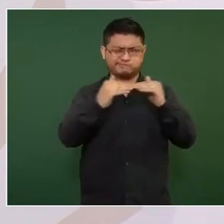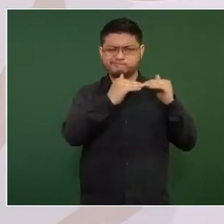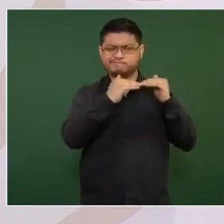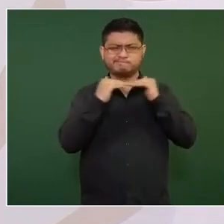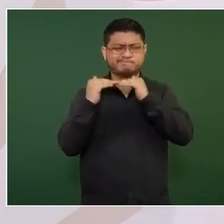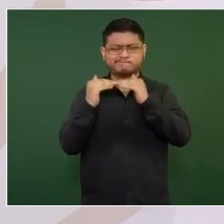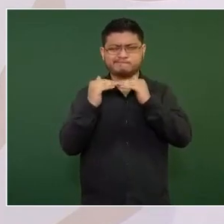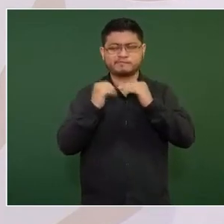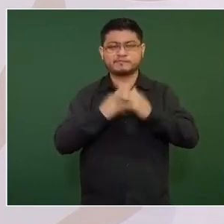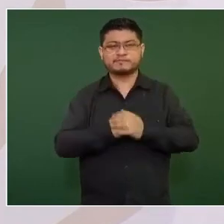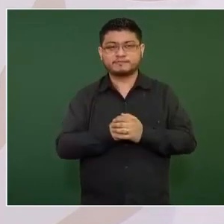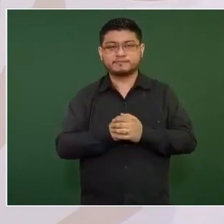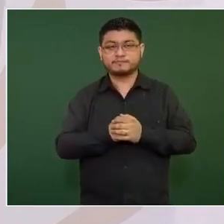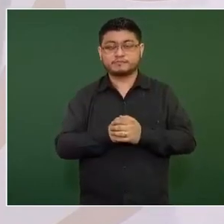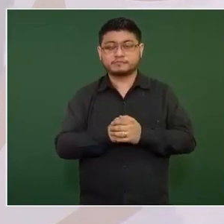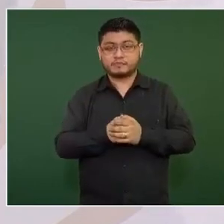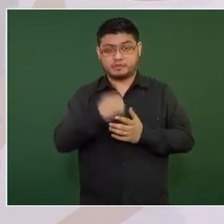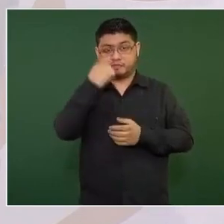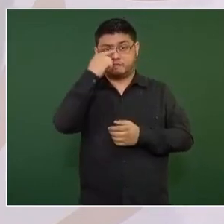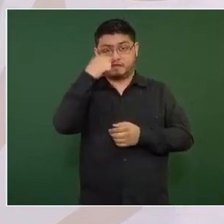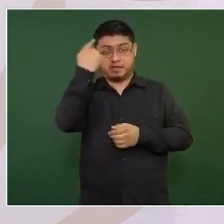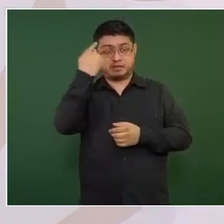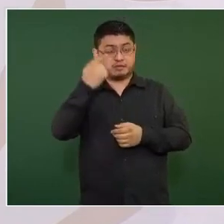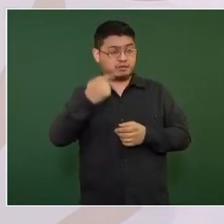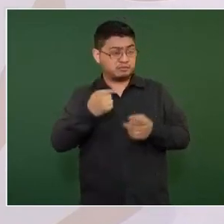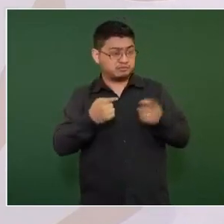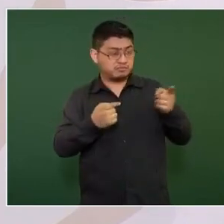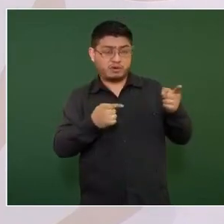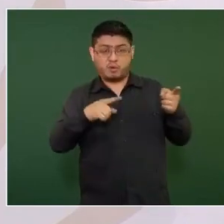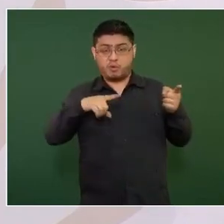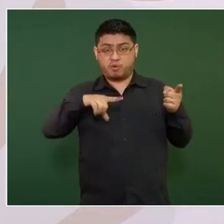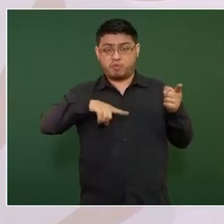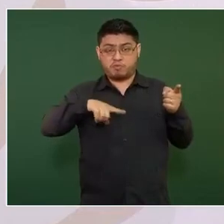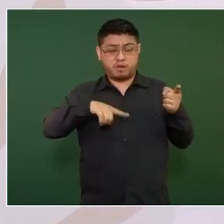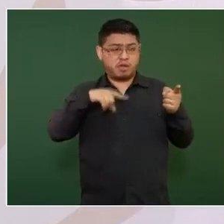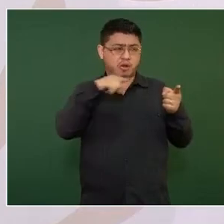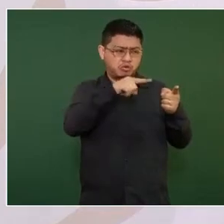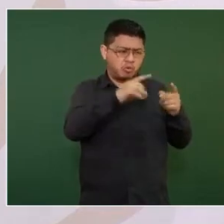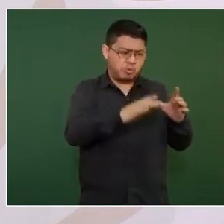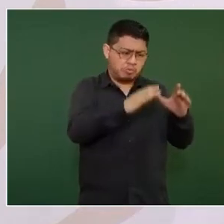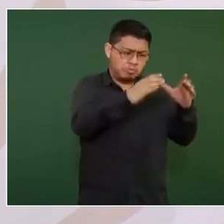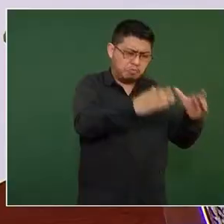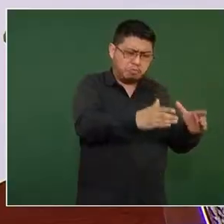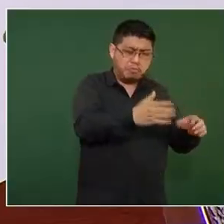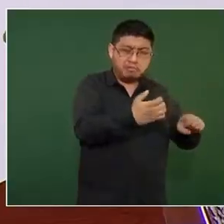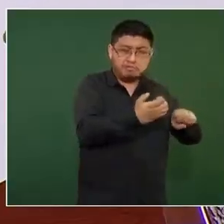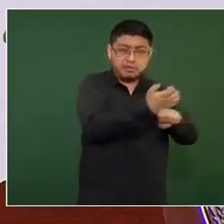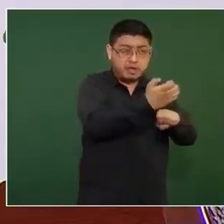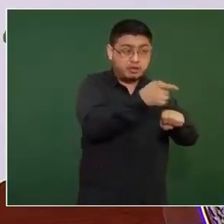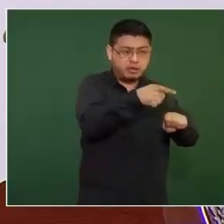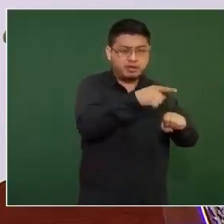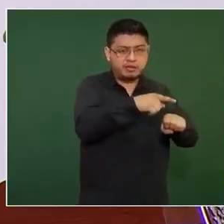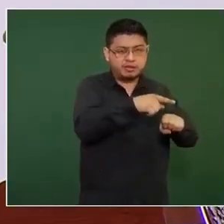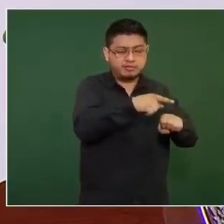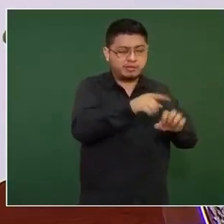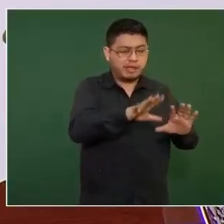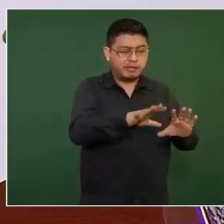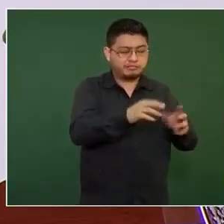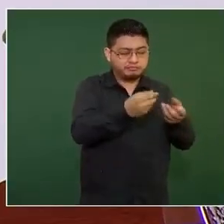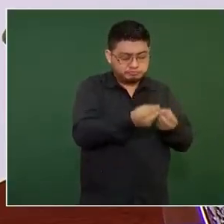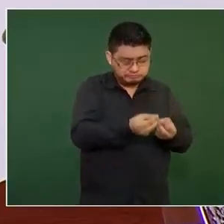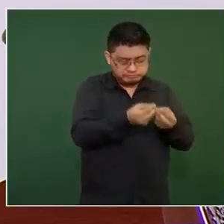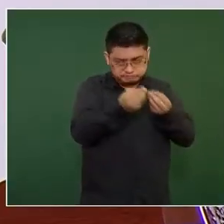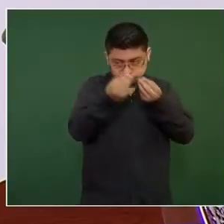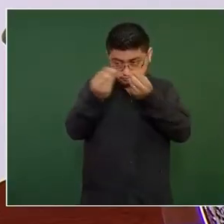no es fácil que un gobernante local, estatal, se desprenda